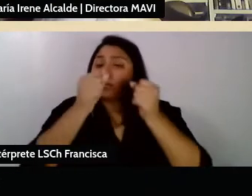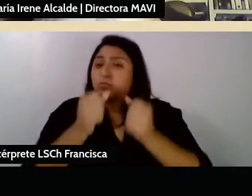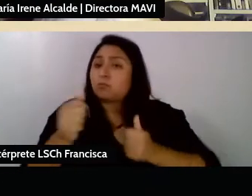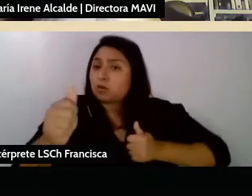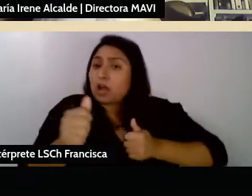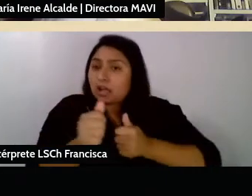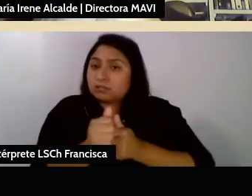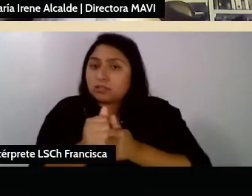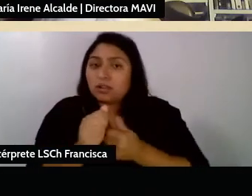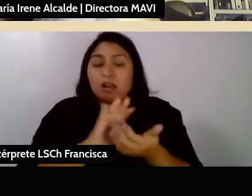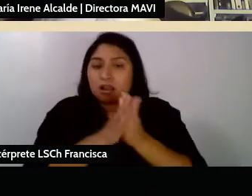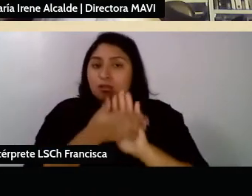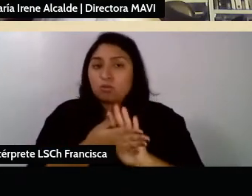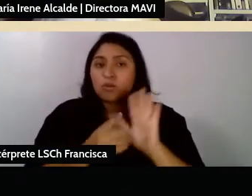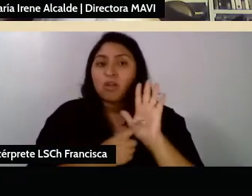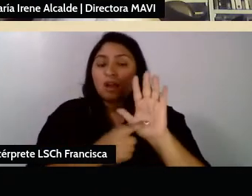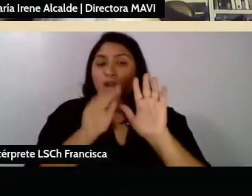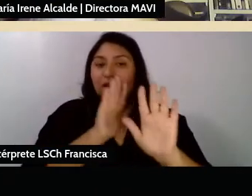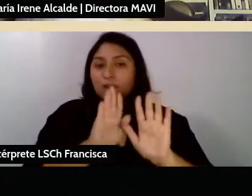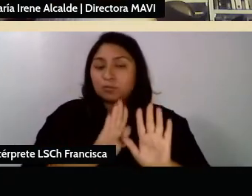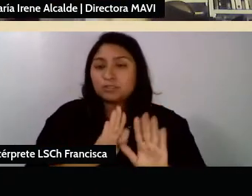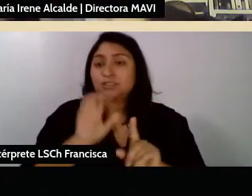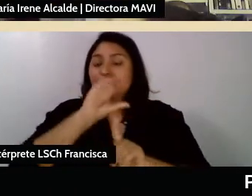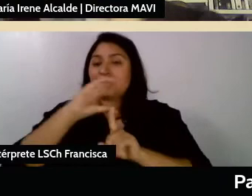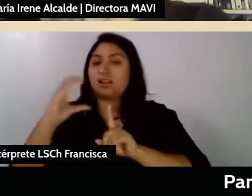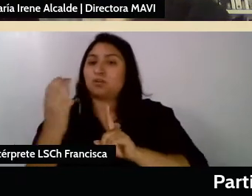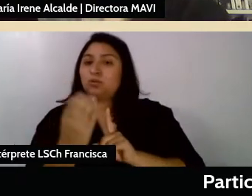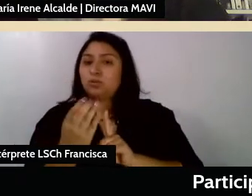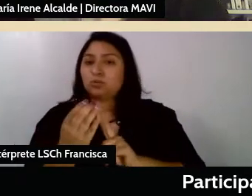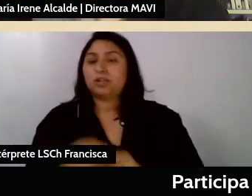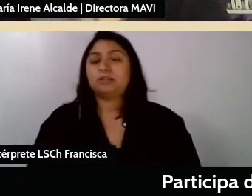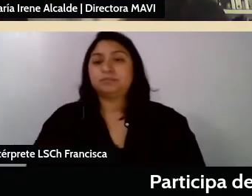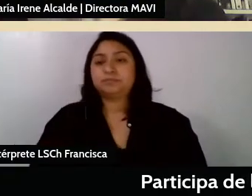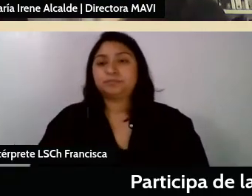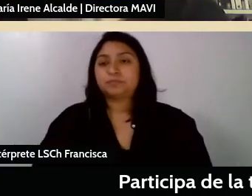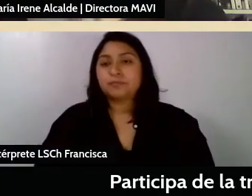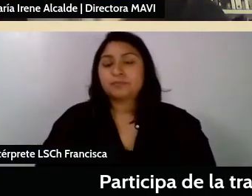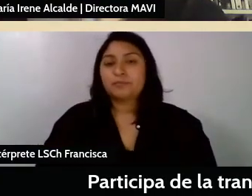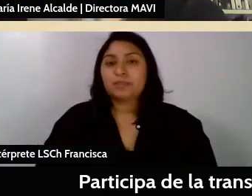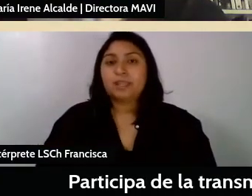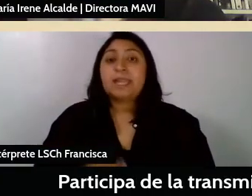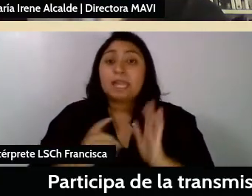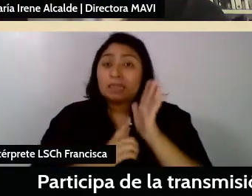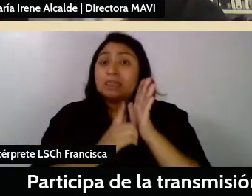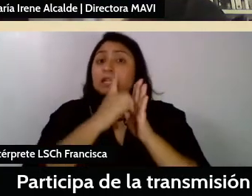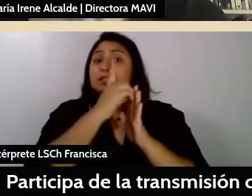exposiciones o, a digamos, a la cultura. Y claro, desarrollamos estos